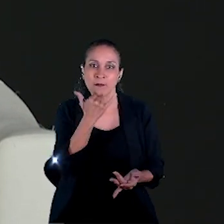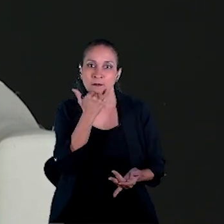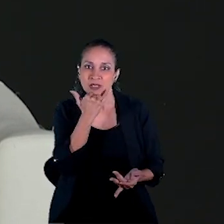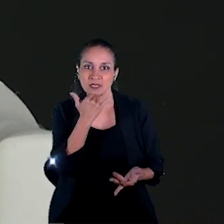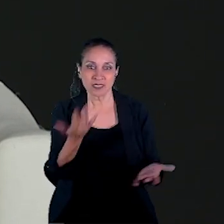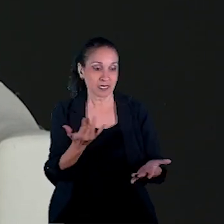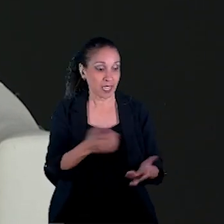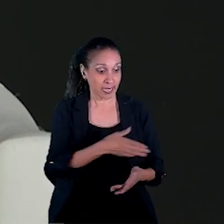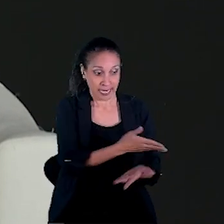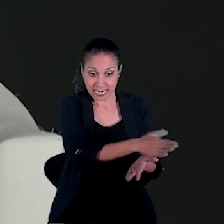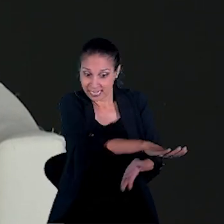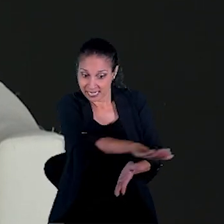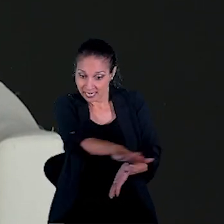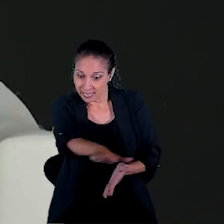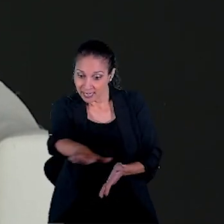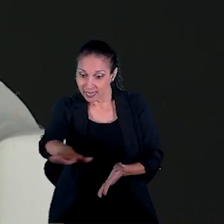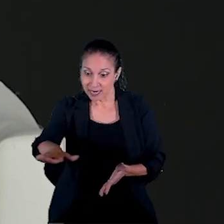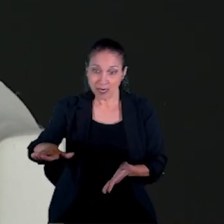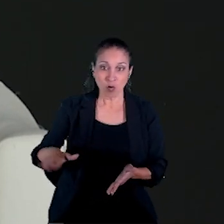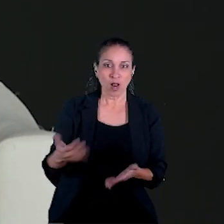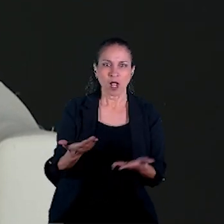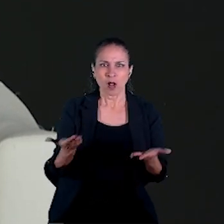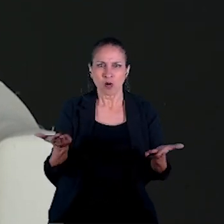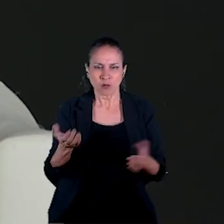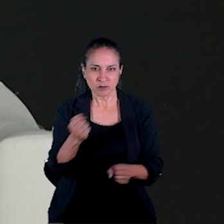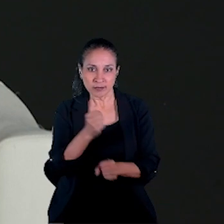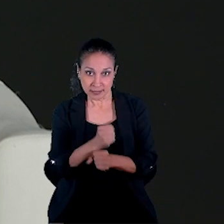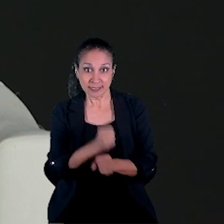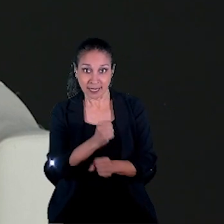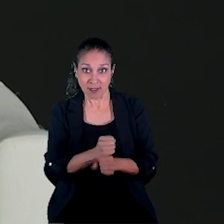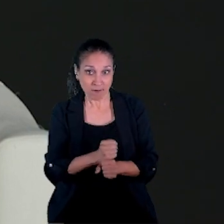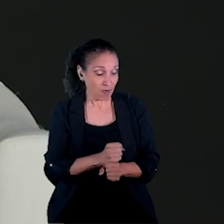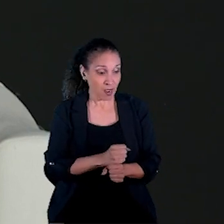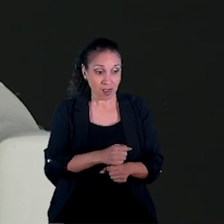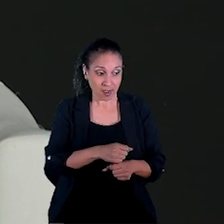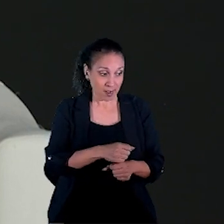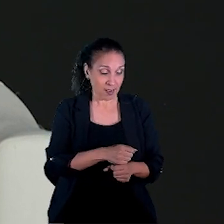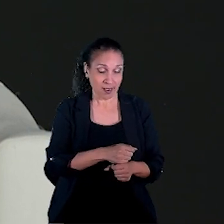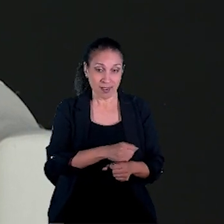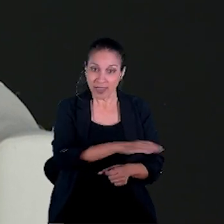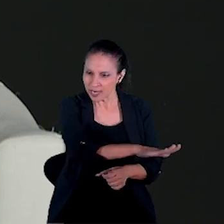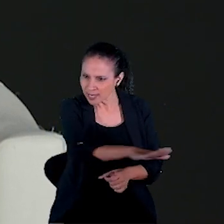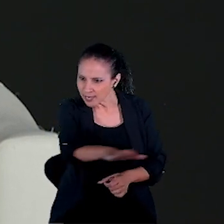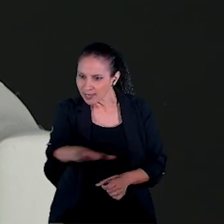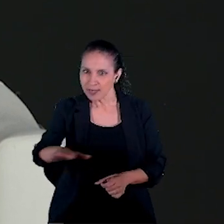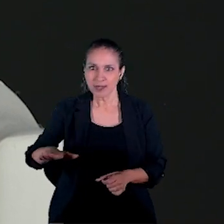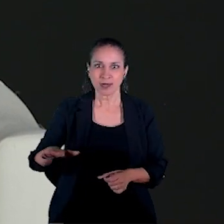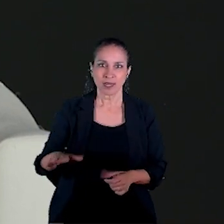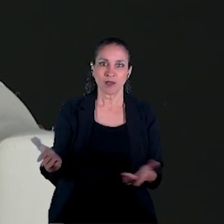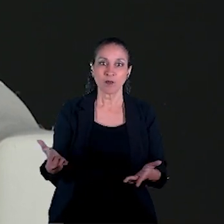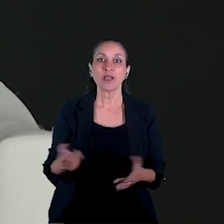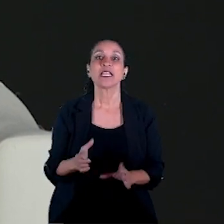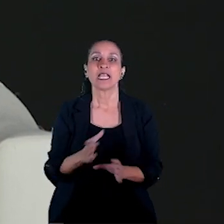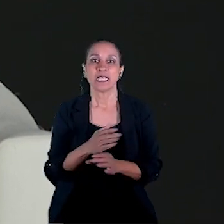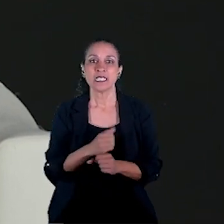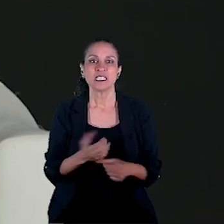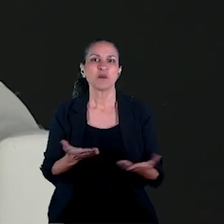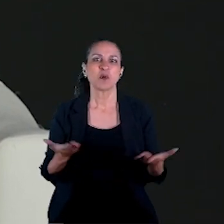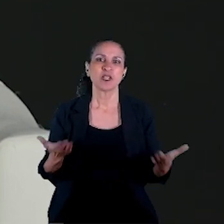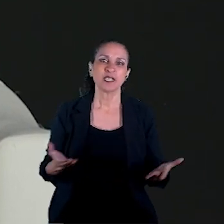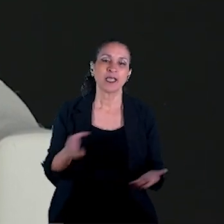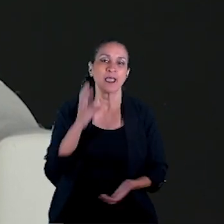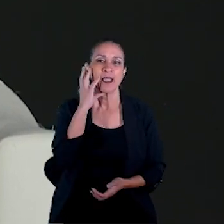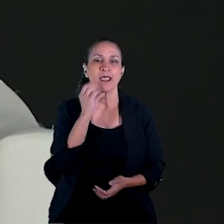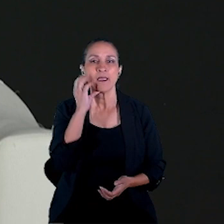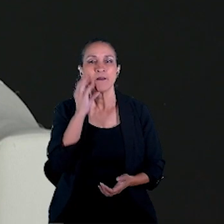a ver cómo cómo se se trabaja en esas fincas eh Y lo que hicimos fue curar las experiencias